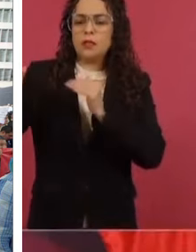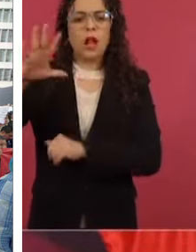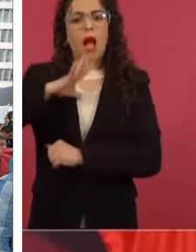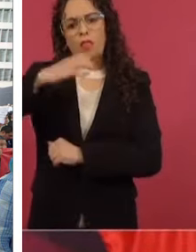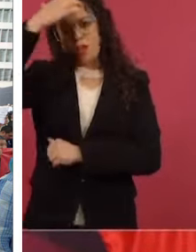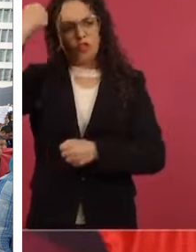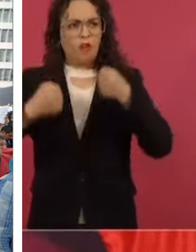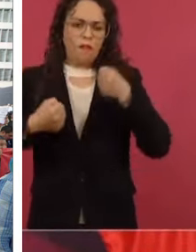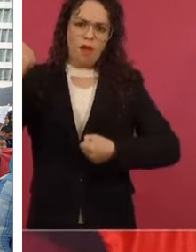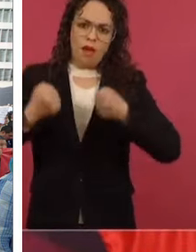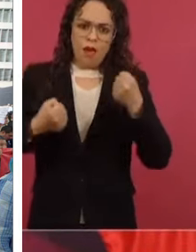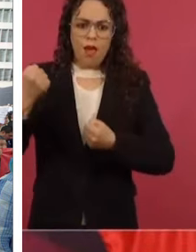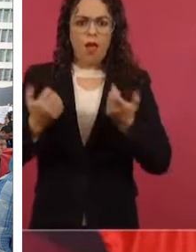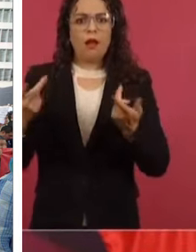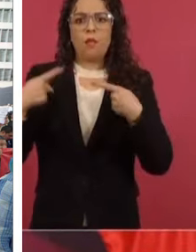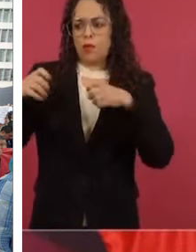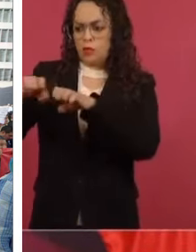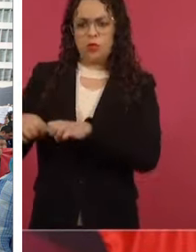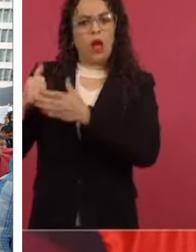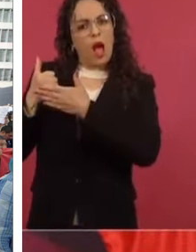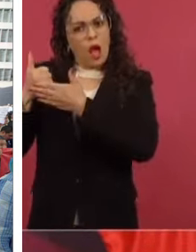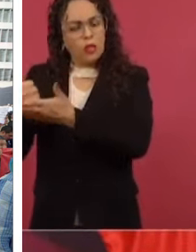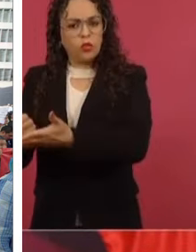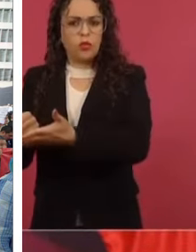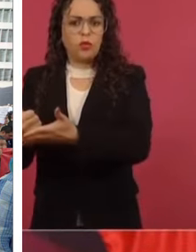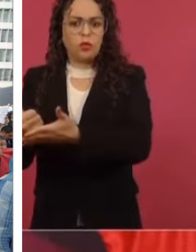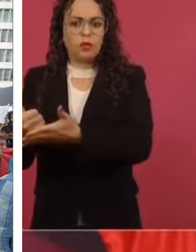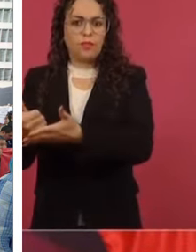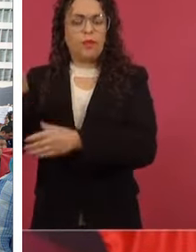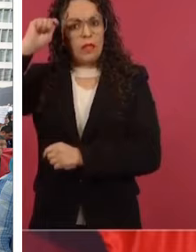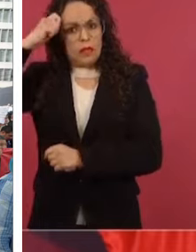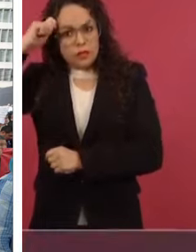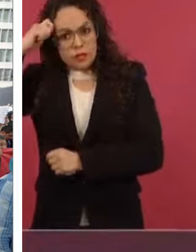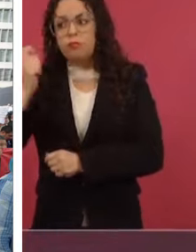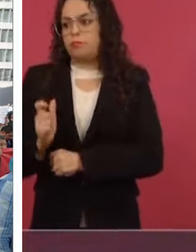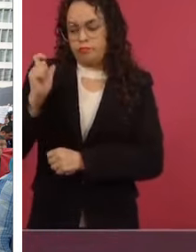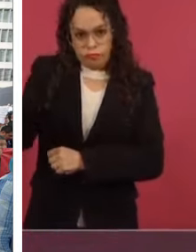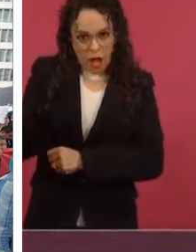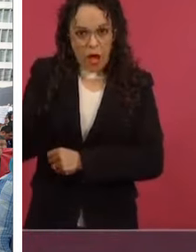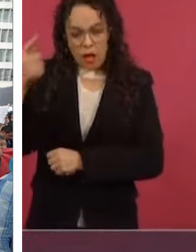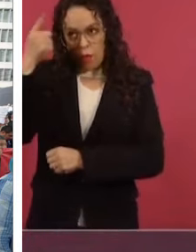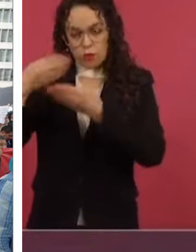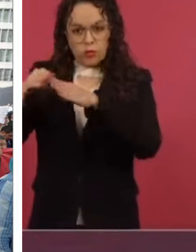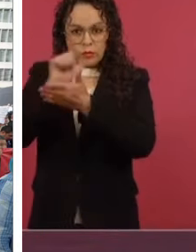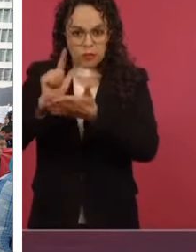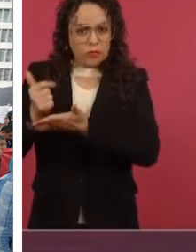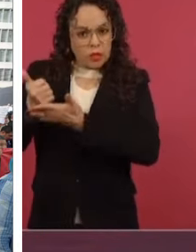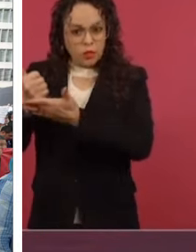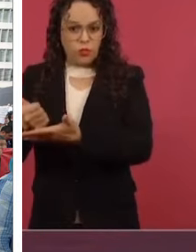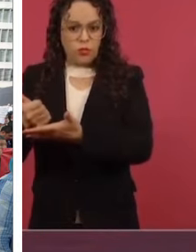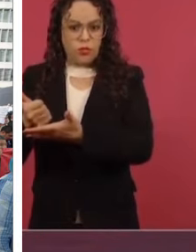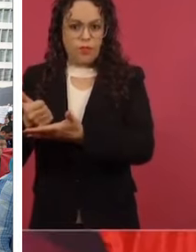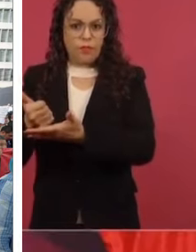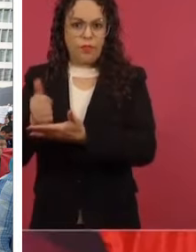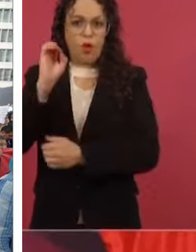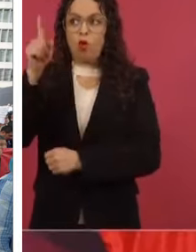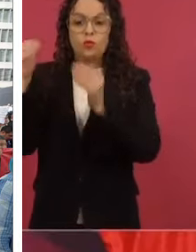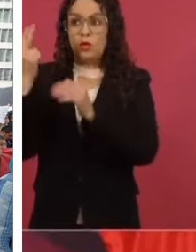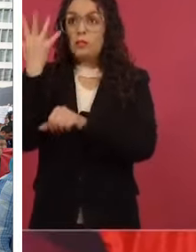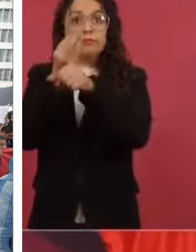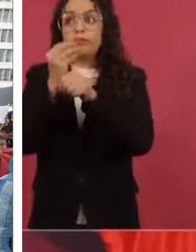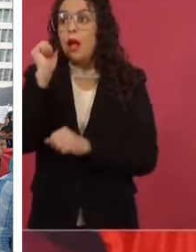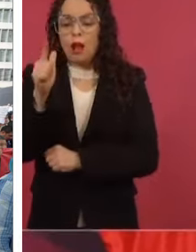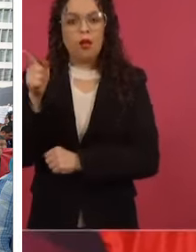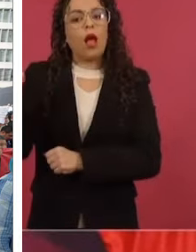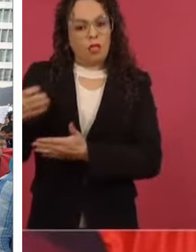choferes, sus ayudantes, el pago de sus trabajadores domésticos, el pago para el mantenimiento de sus casas,